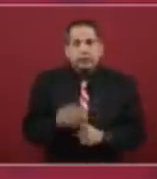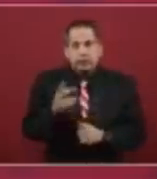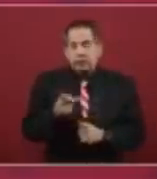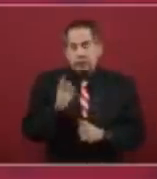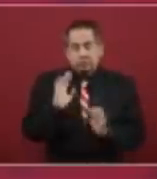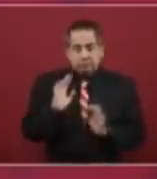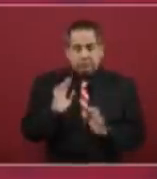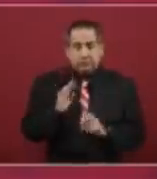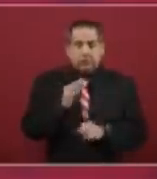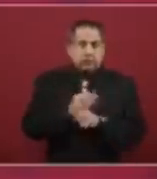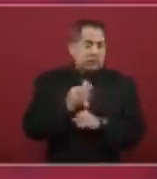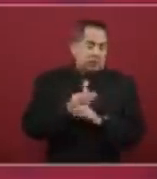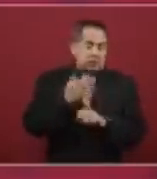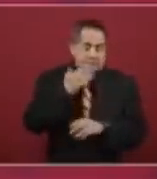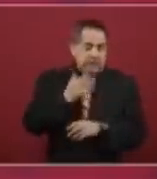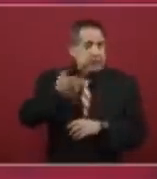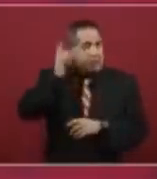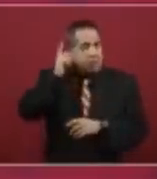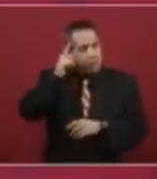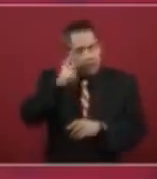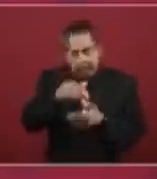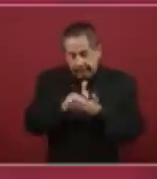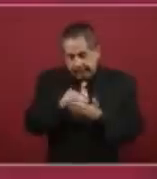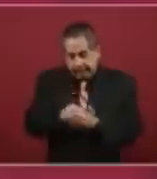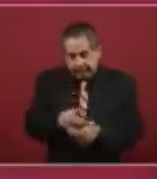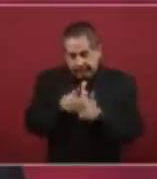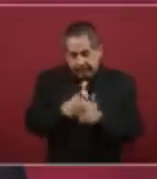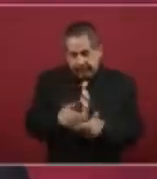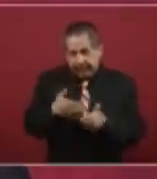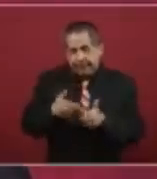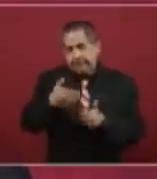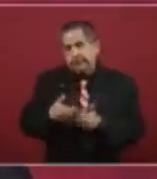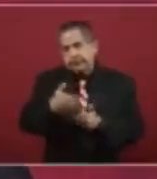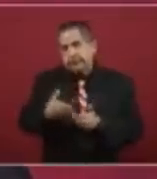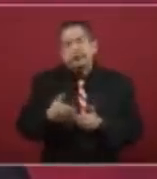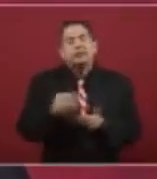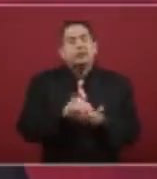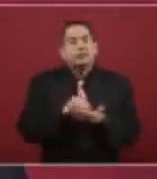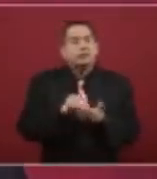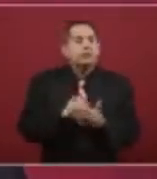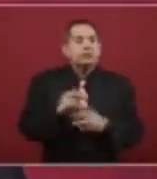favor. Ojalá y así se sigan comportando